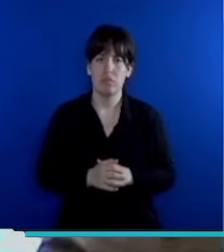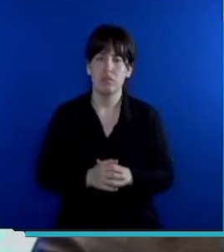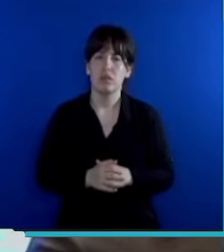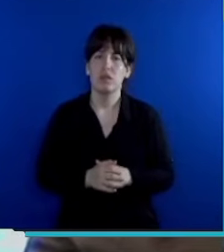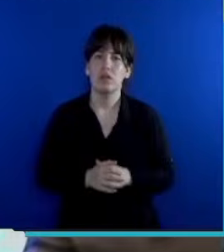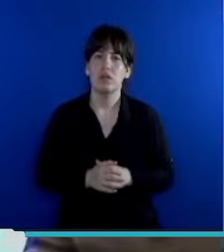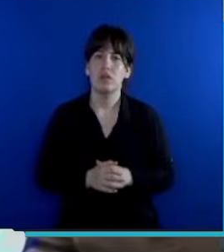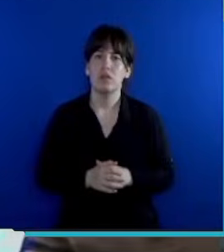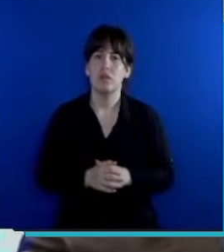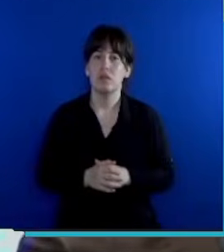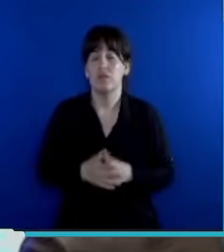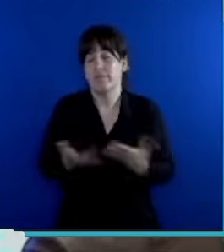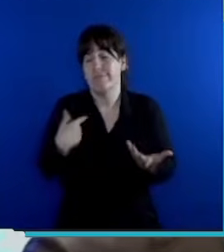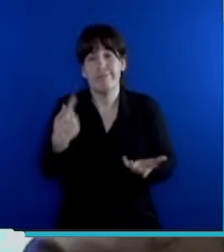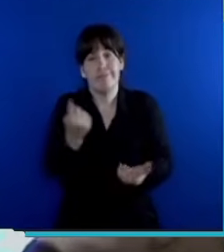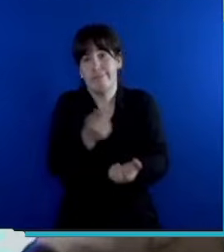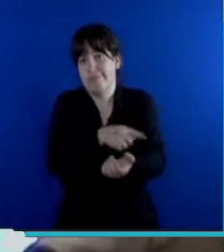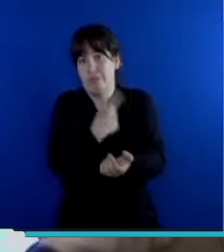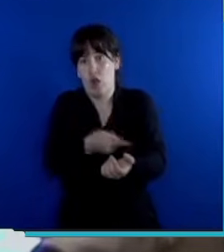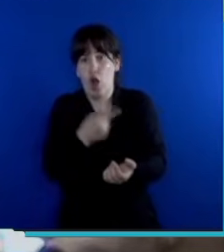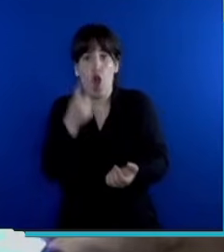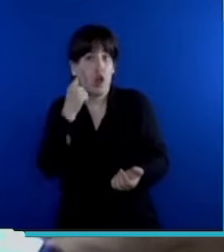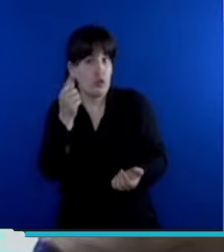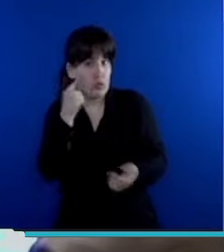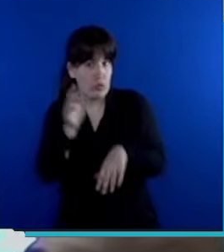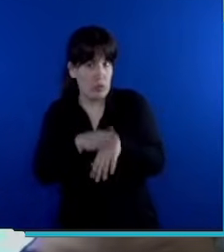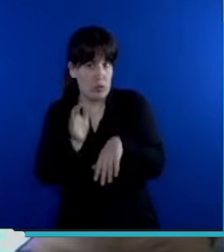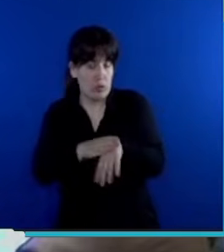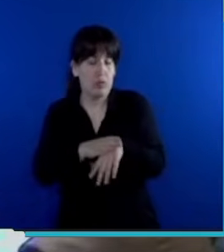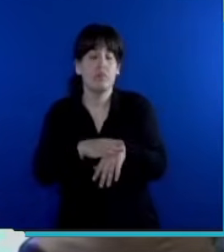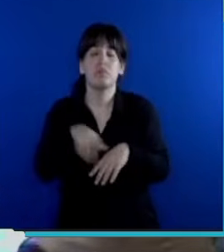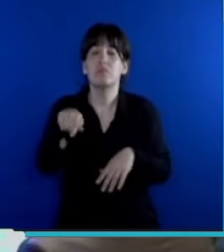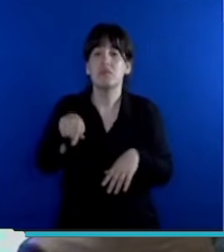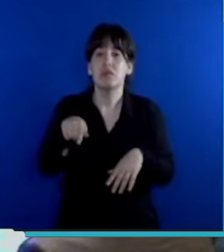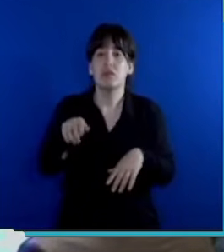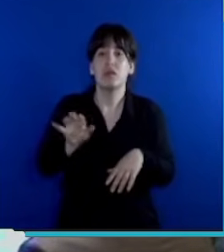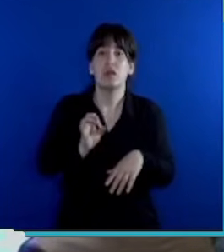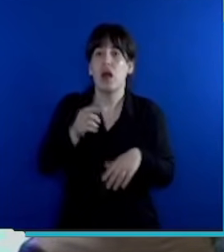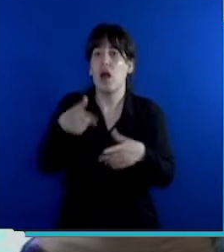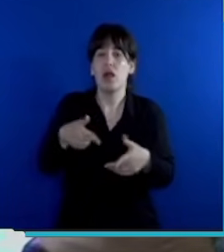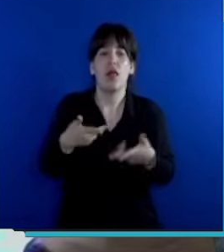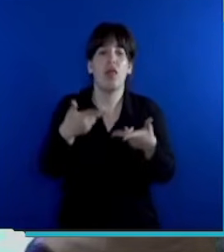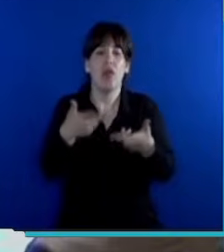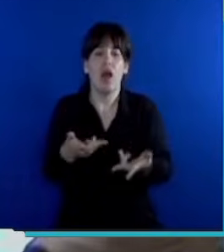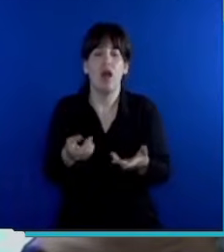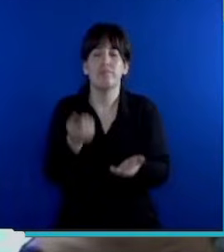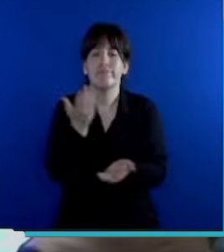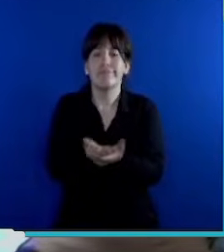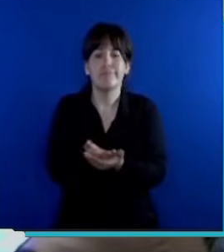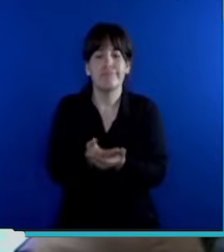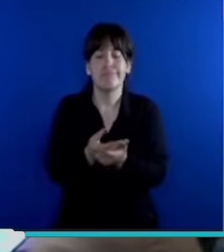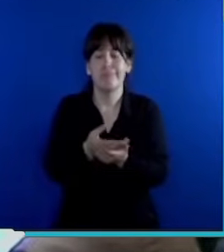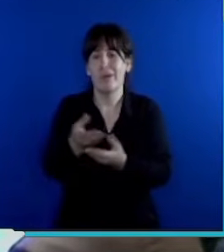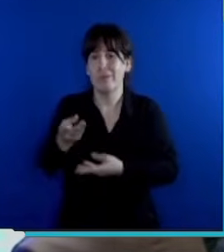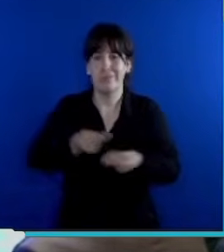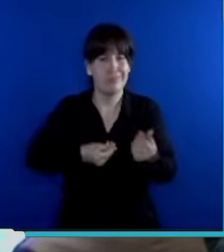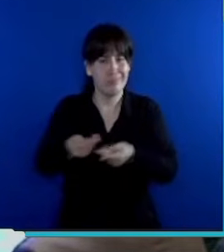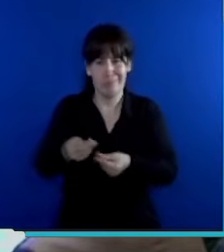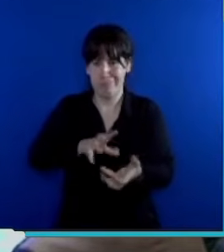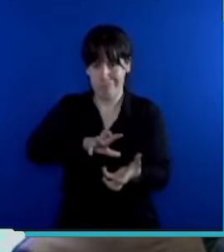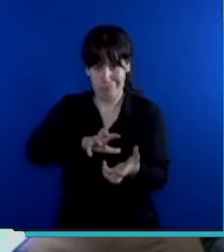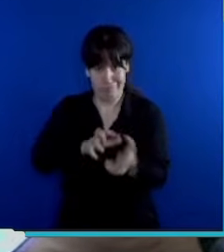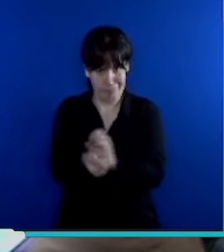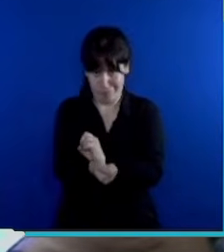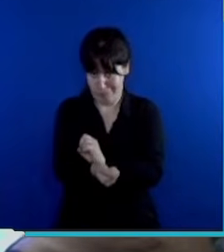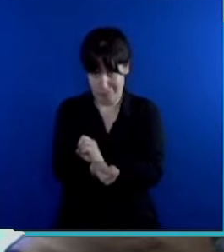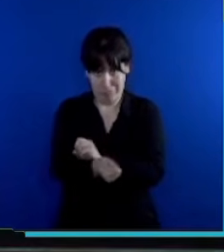Como nos tiene acostumbrado Kicillof, el gobernador, este año nos presenta un presupuesto deficitario. Es